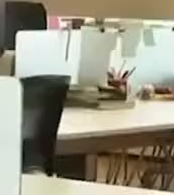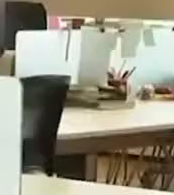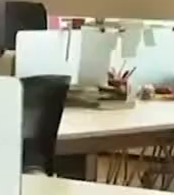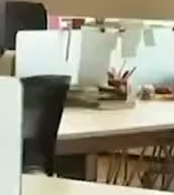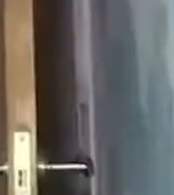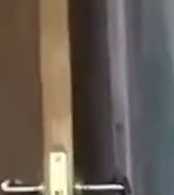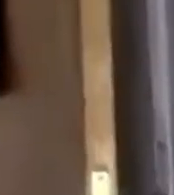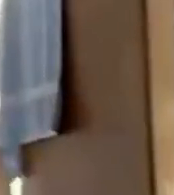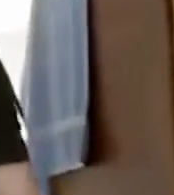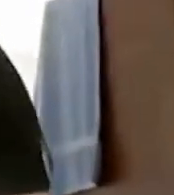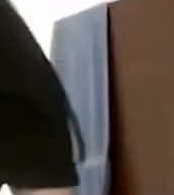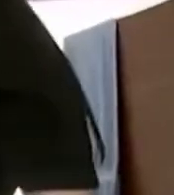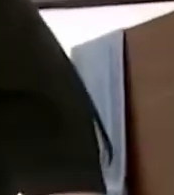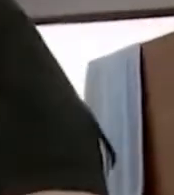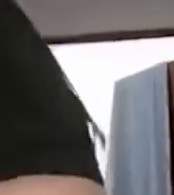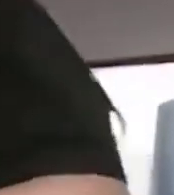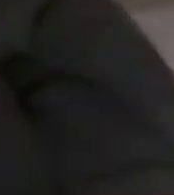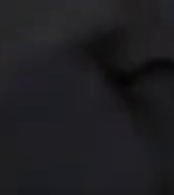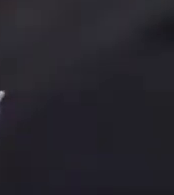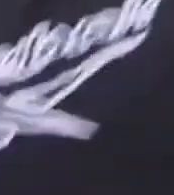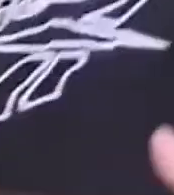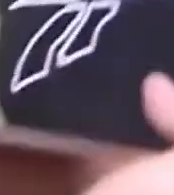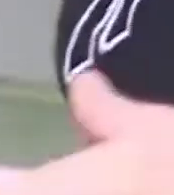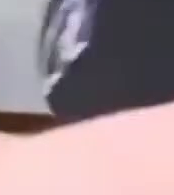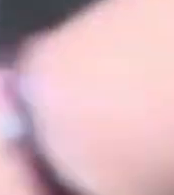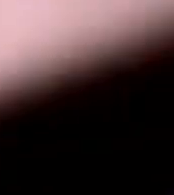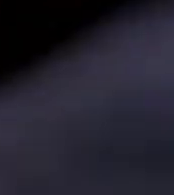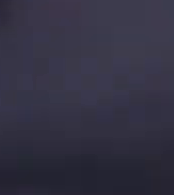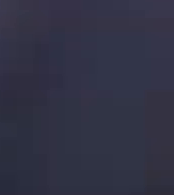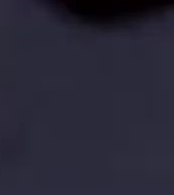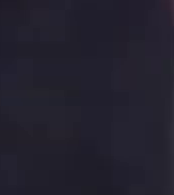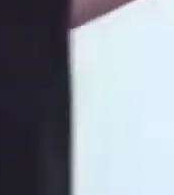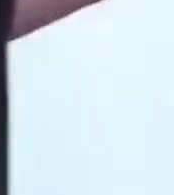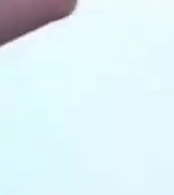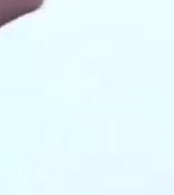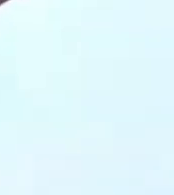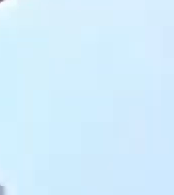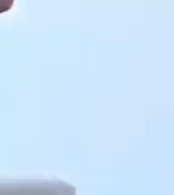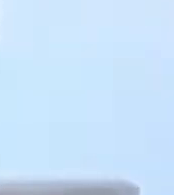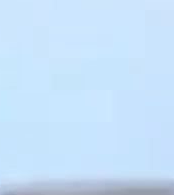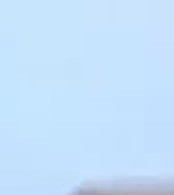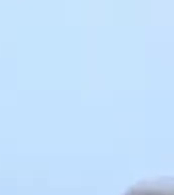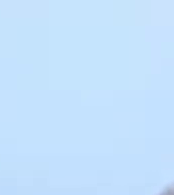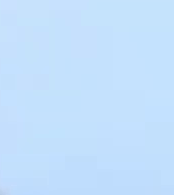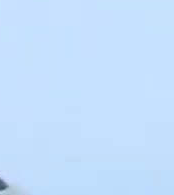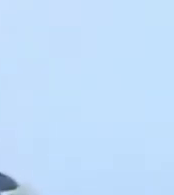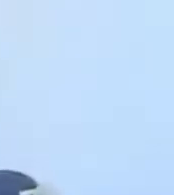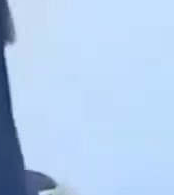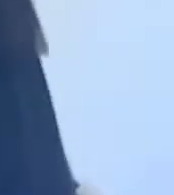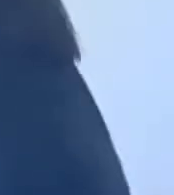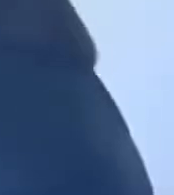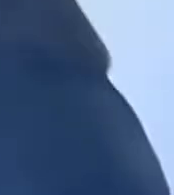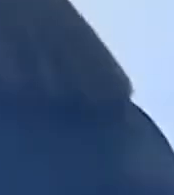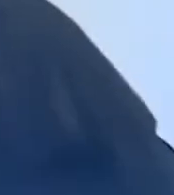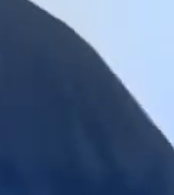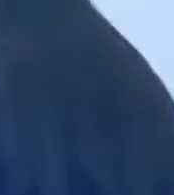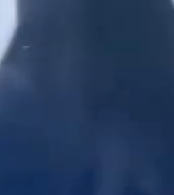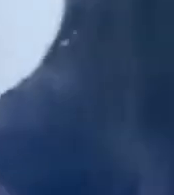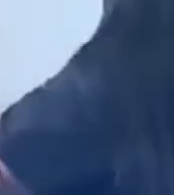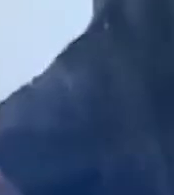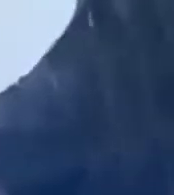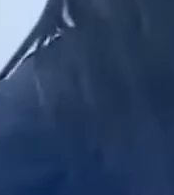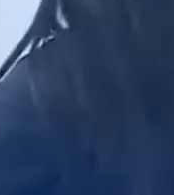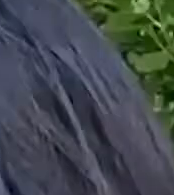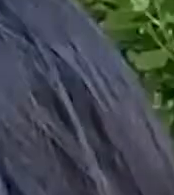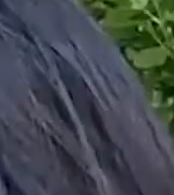a distancia de manera permanente en favor de trabajadores y trabajadoras con discapacidad y de aquellos que tienen